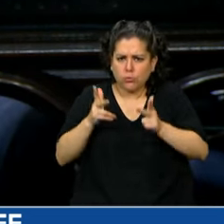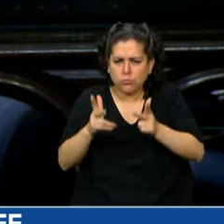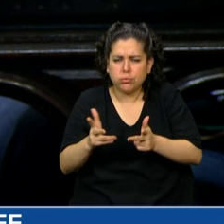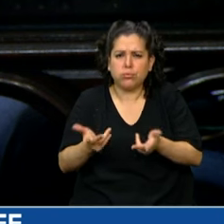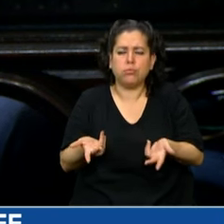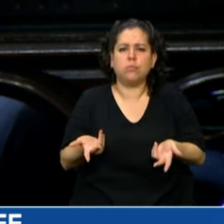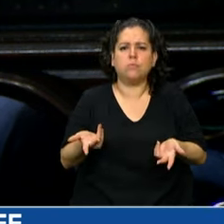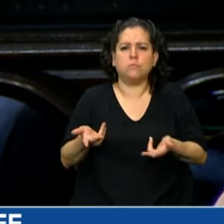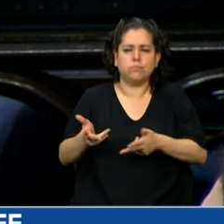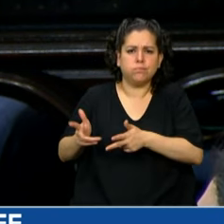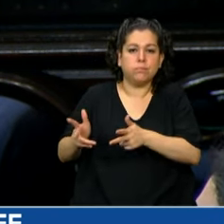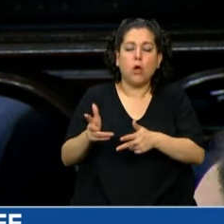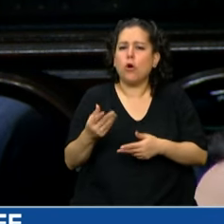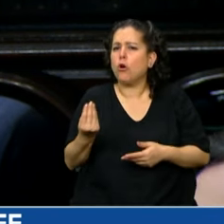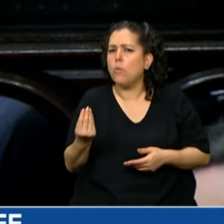mirada